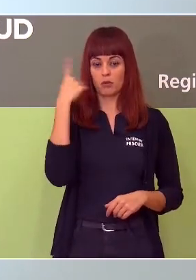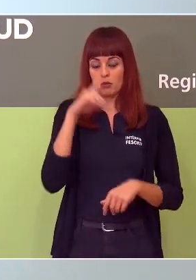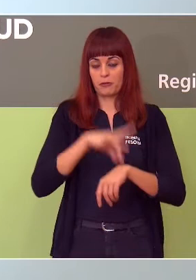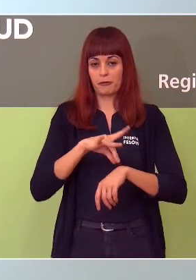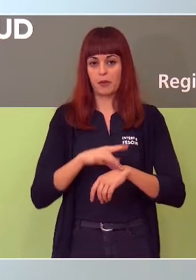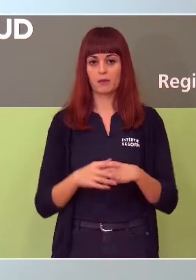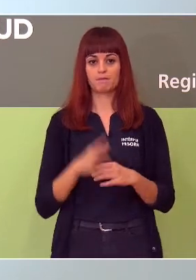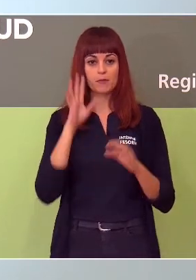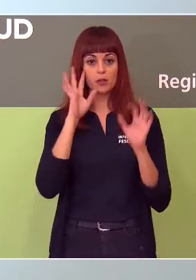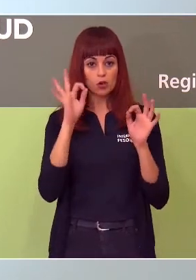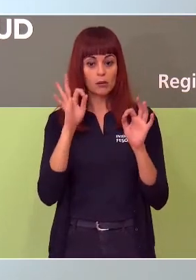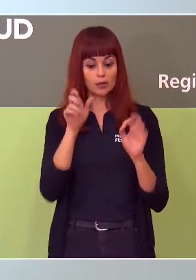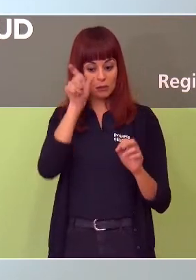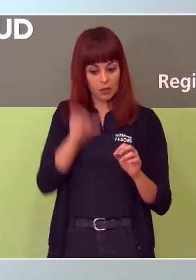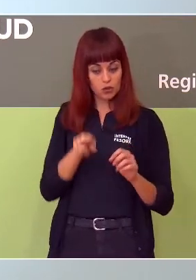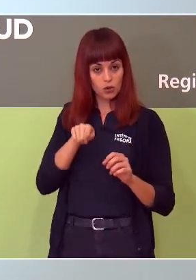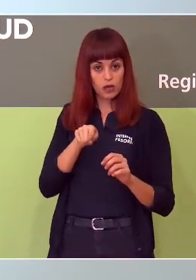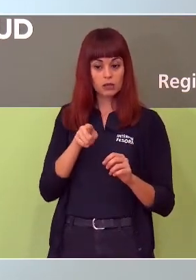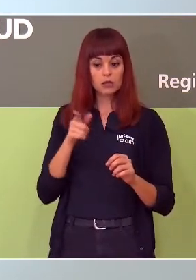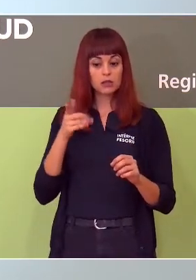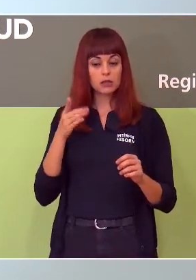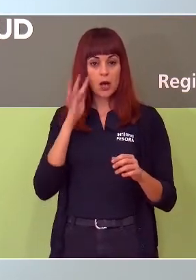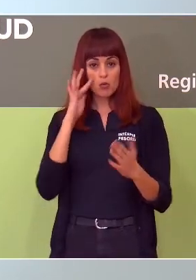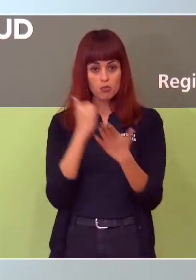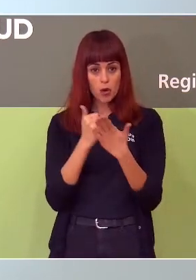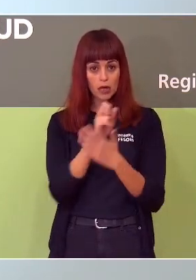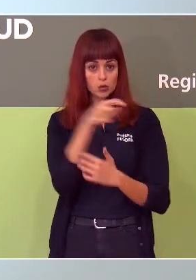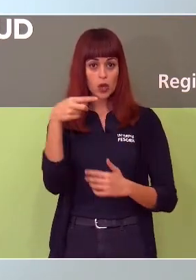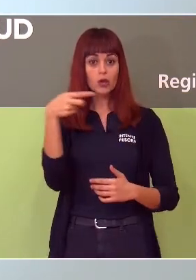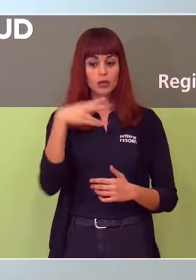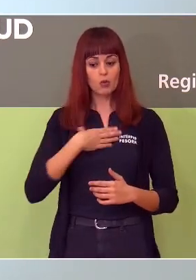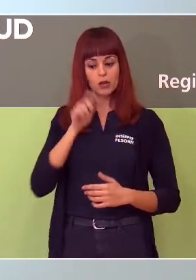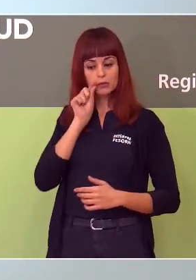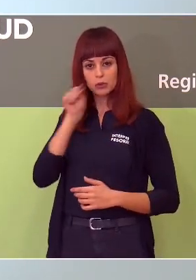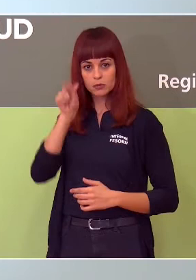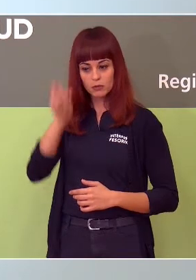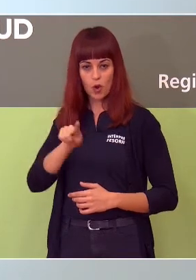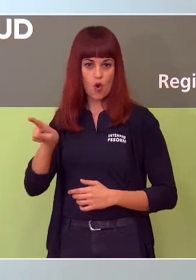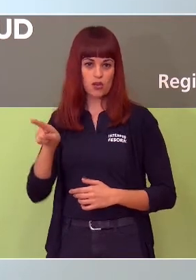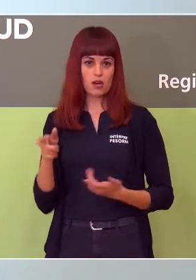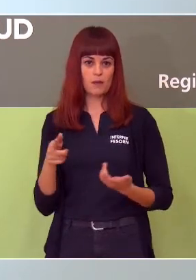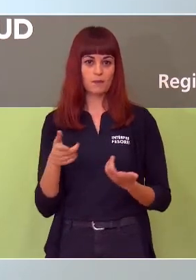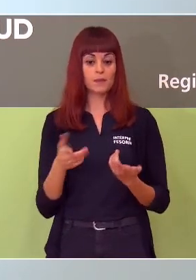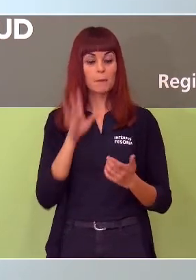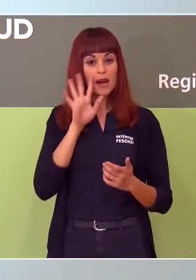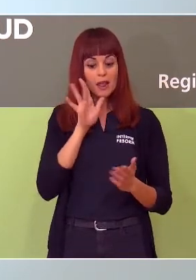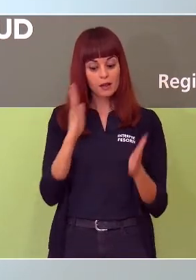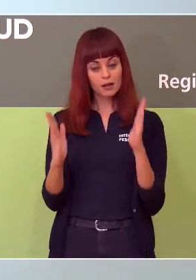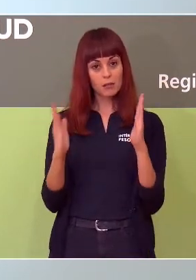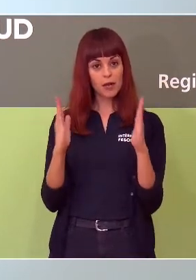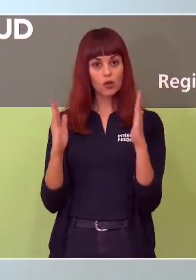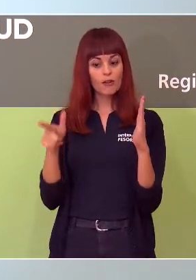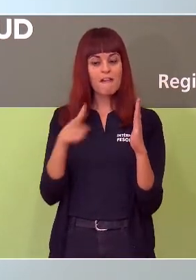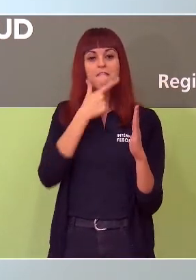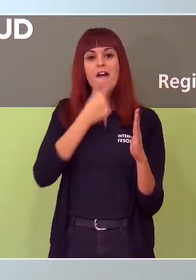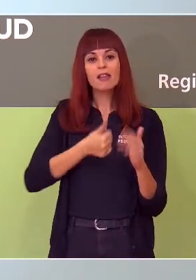enfermedad. Lógicamente, en estos casos, una persona aun teniendo un test negativo puede contagiar a otro. De hecho, es el periodo en el que, al parecer, es más fácil